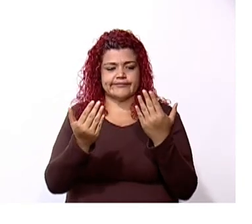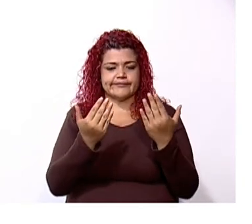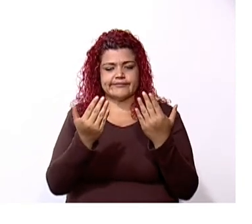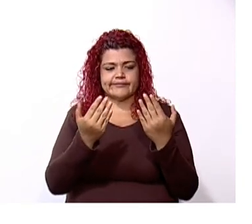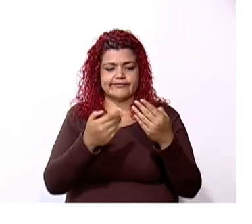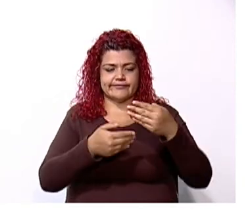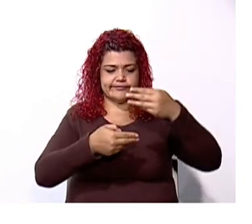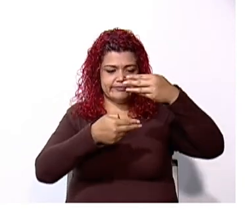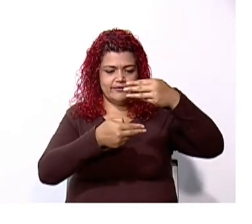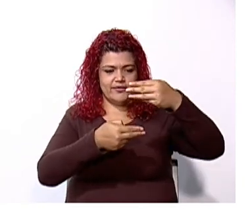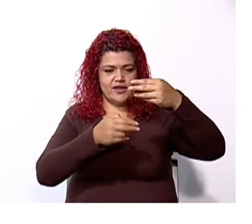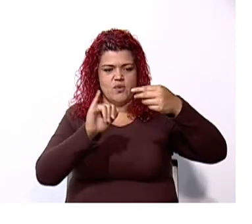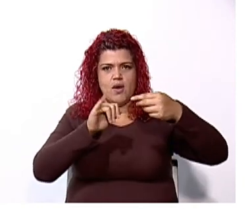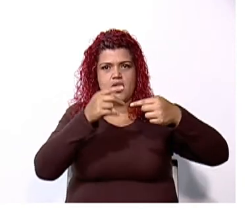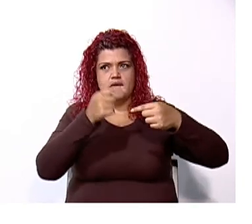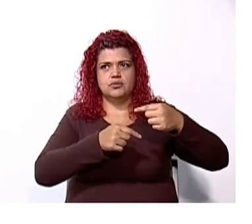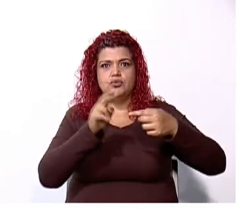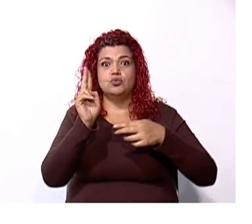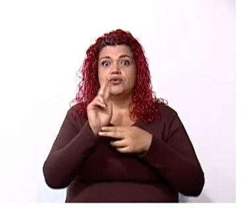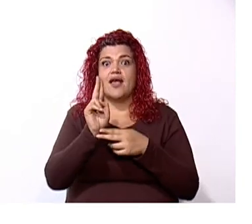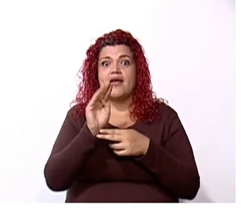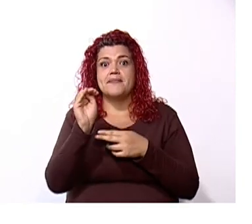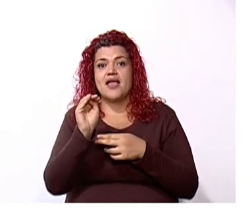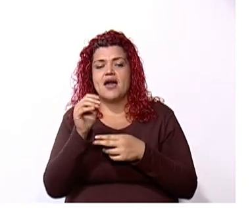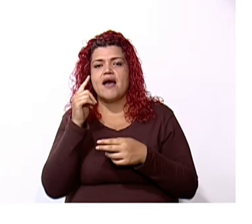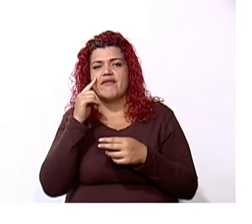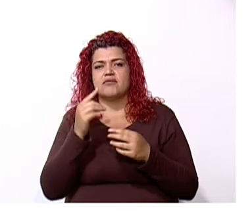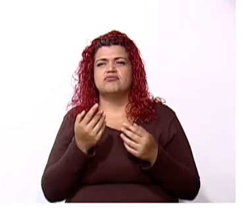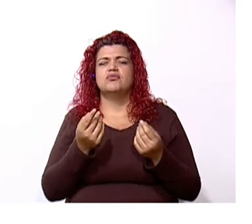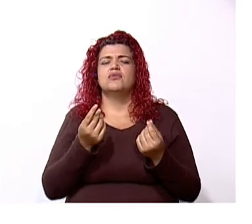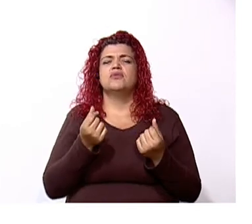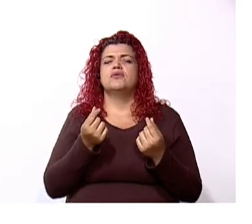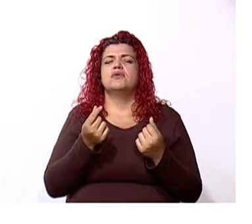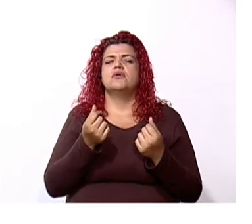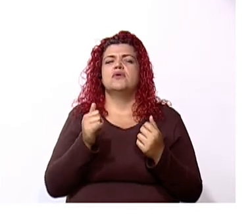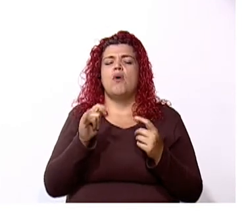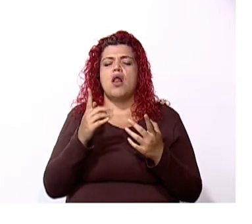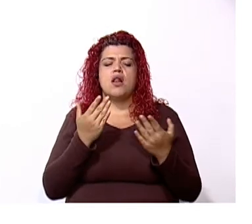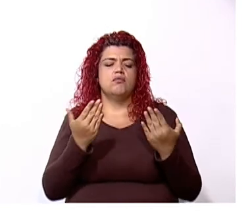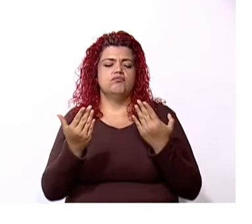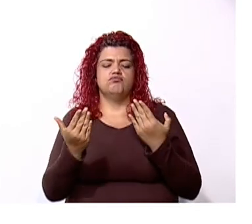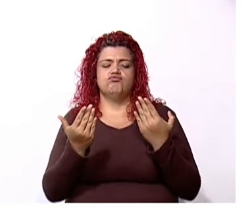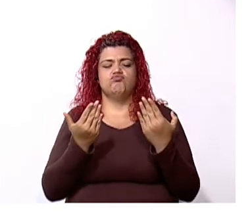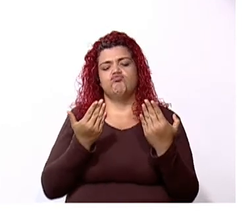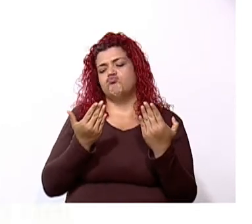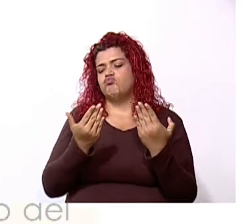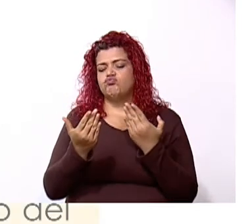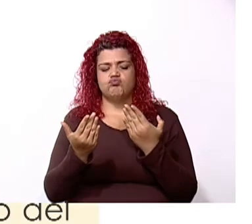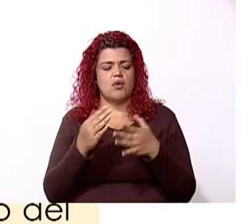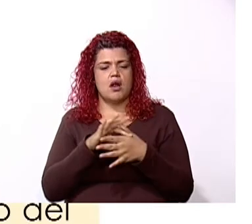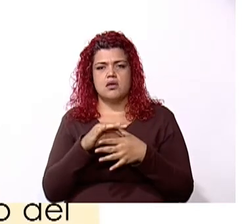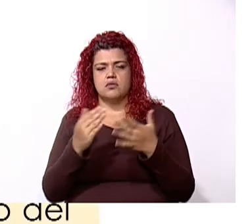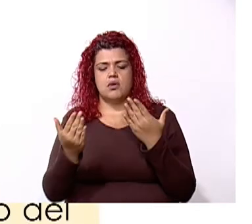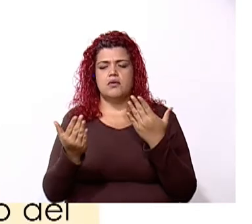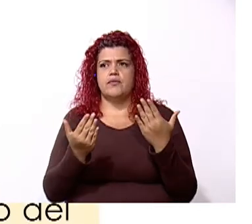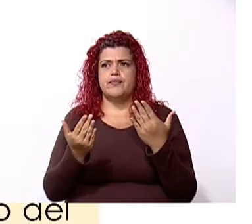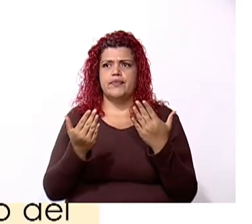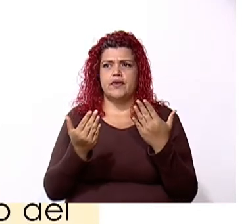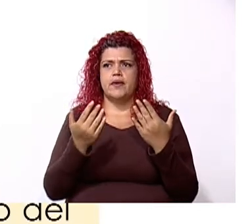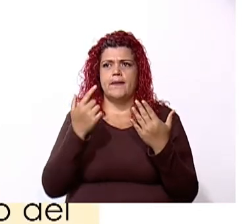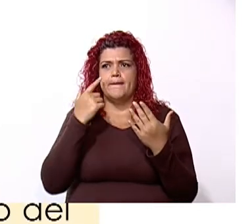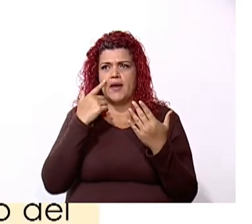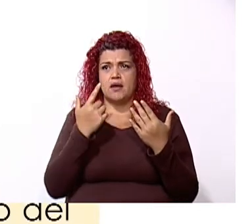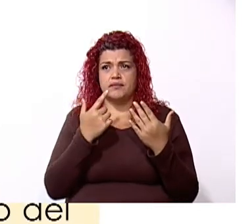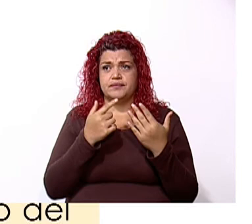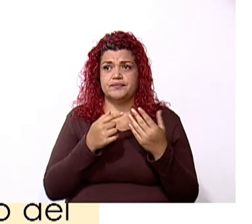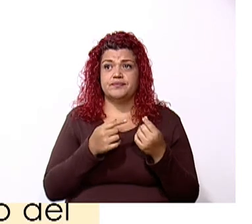millar. Muy bien. Ahora ayúdenme a comparar el precio de estas carnes. Vamos a comparar el precio